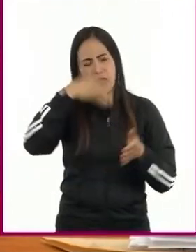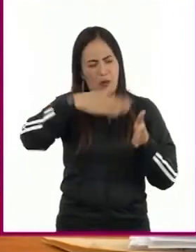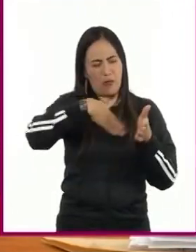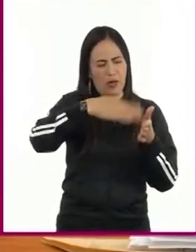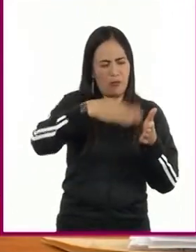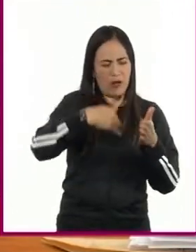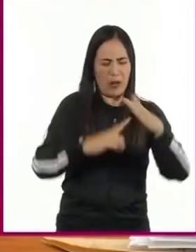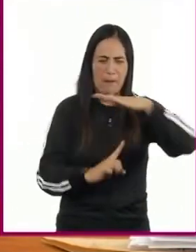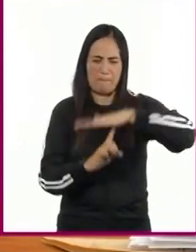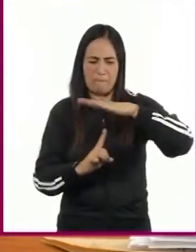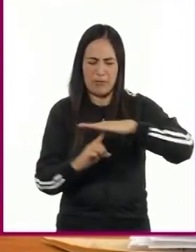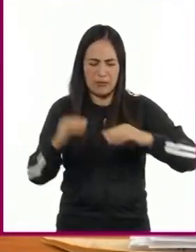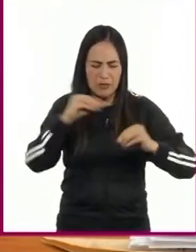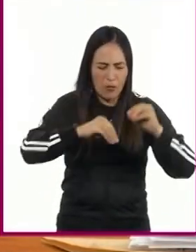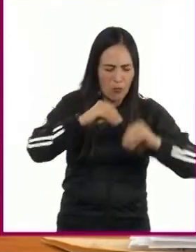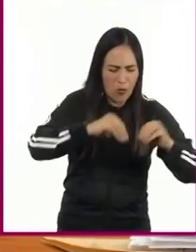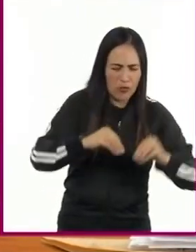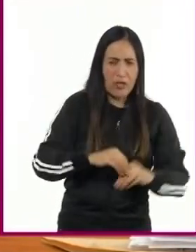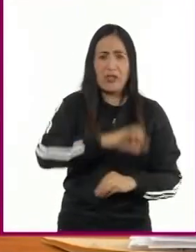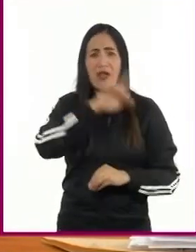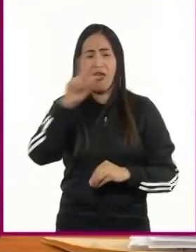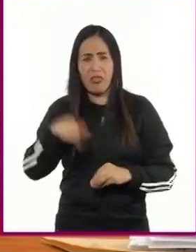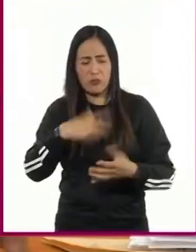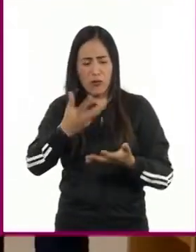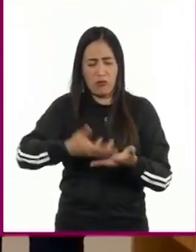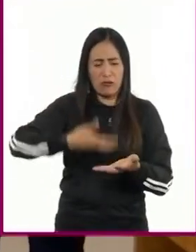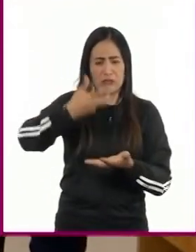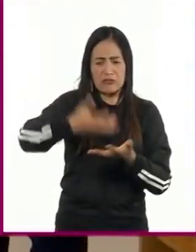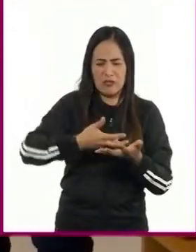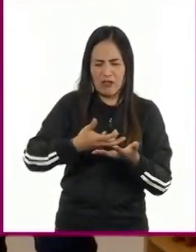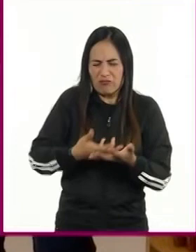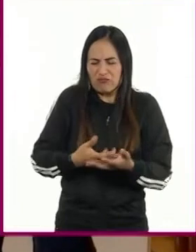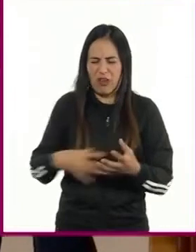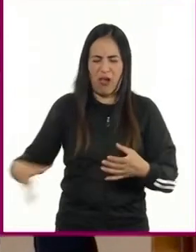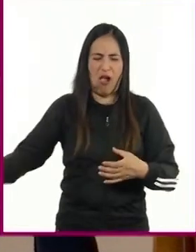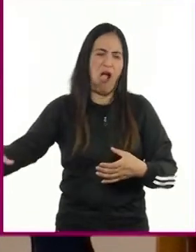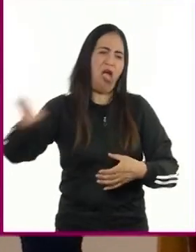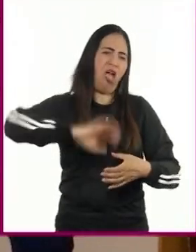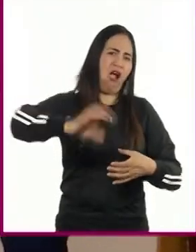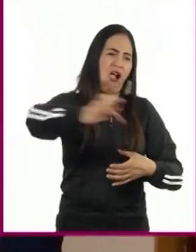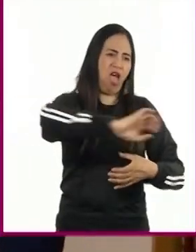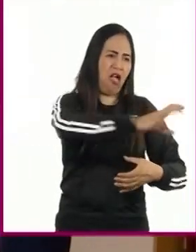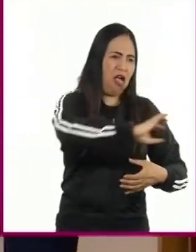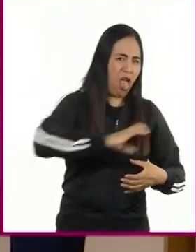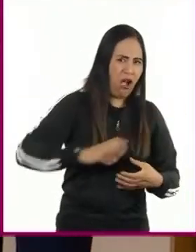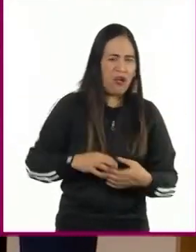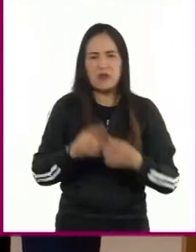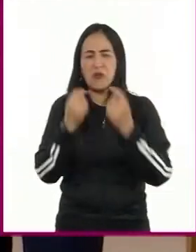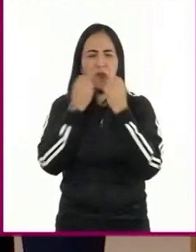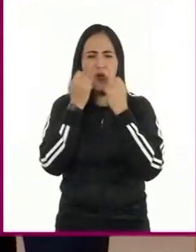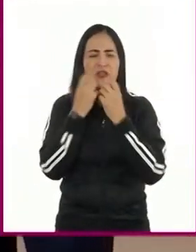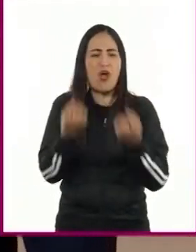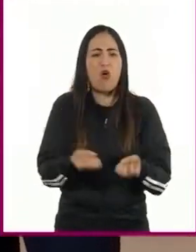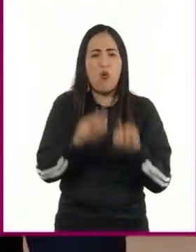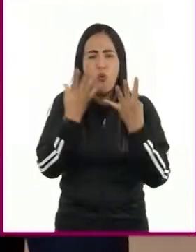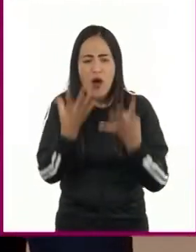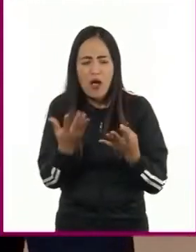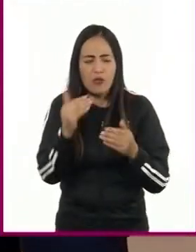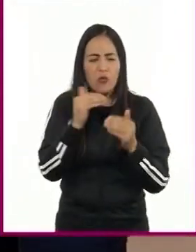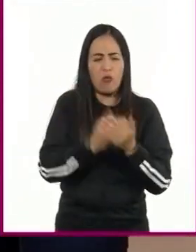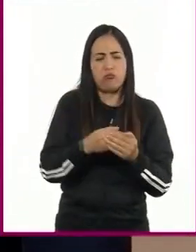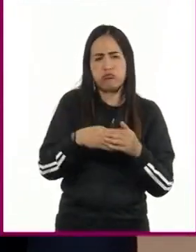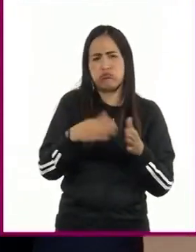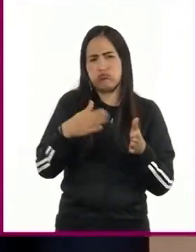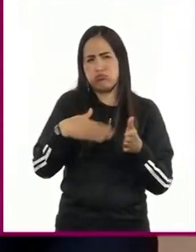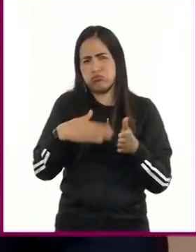la mesa y a la hora de preparar la ensalada empezar a mezclar todo sin fijarme en las cantidades ni en el orden de los procedimientos. No